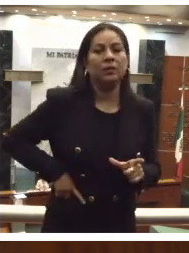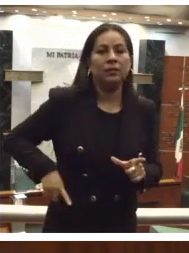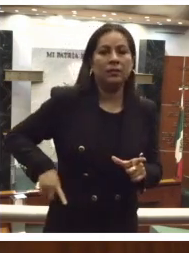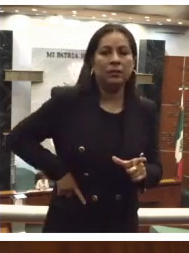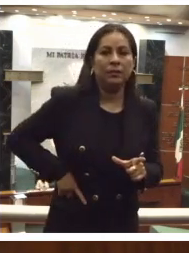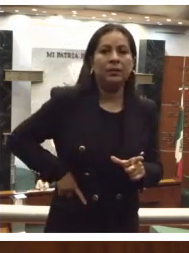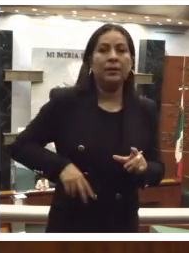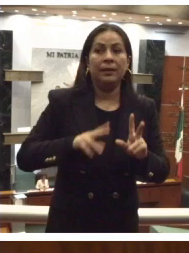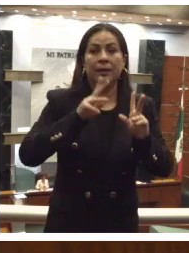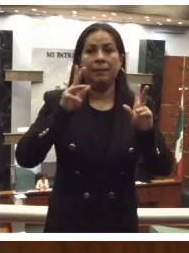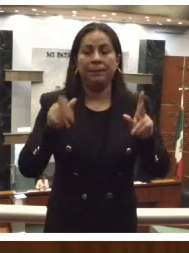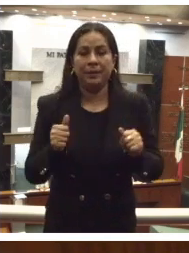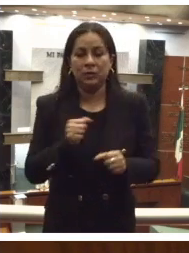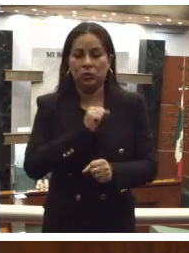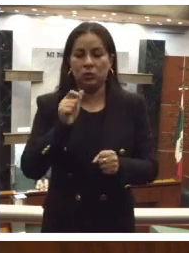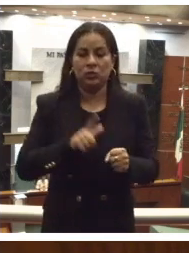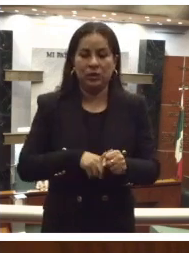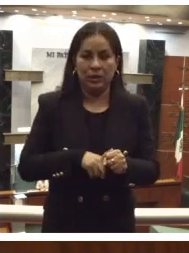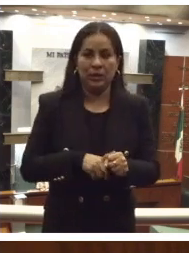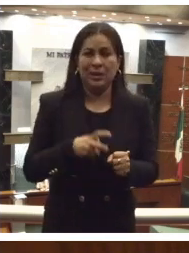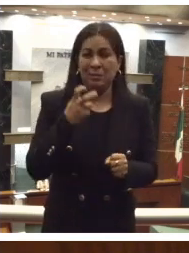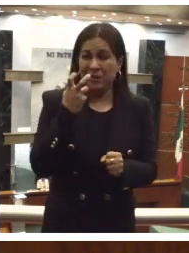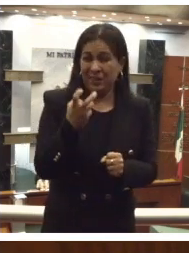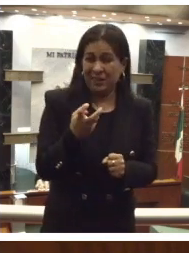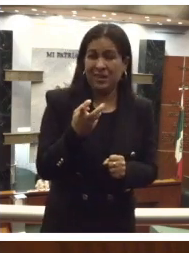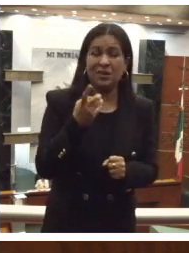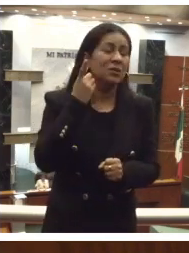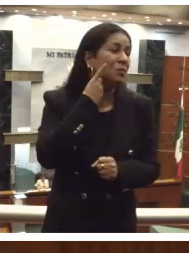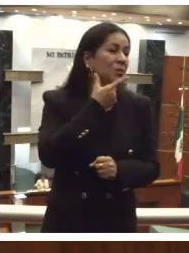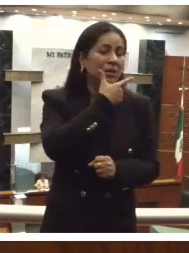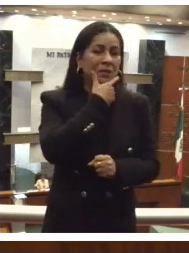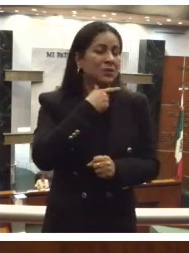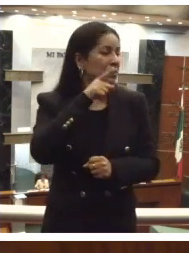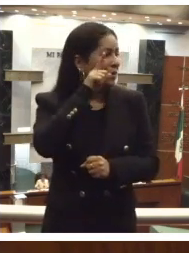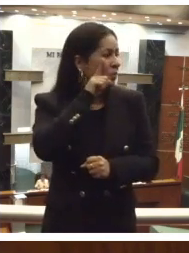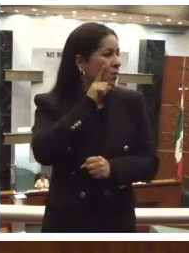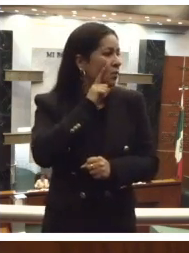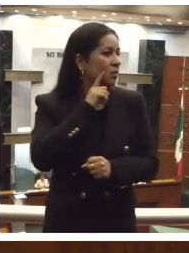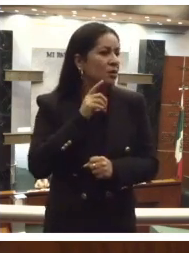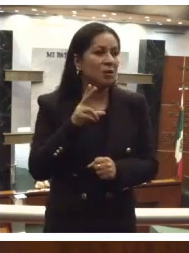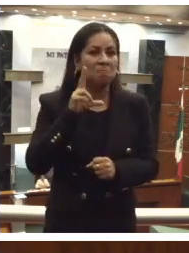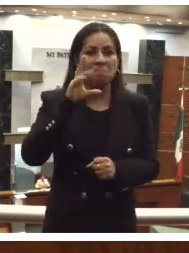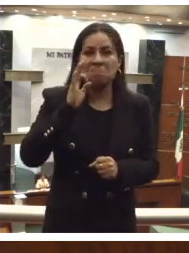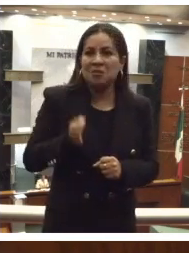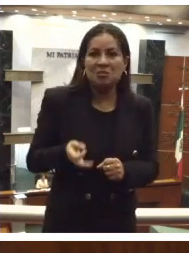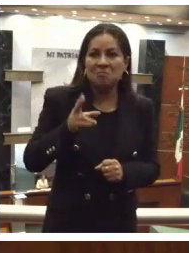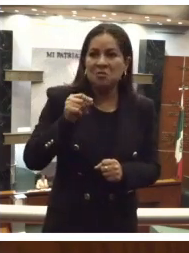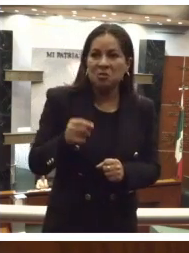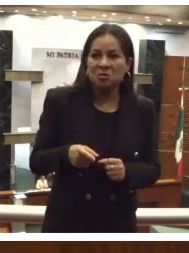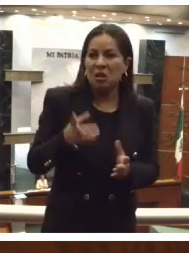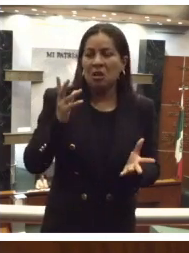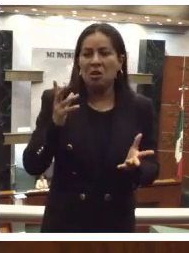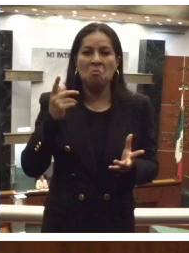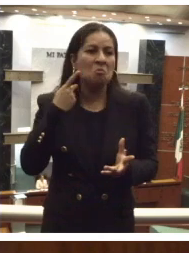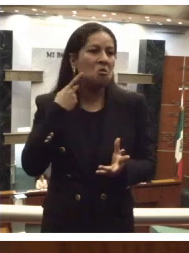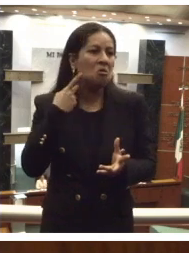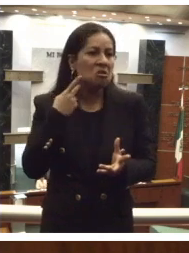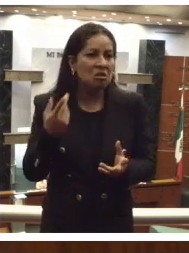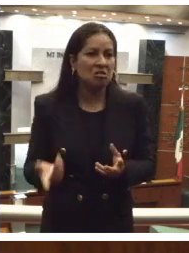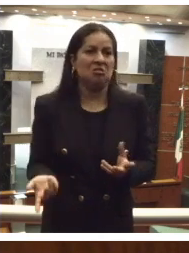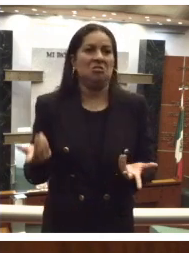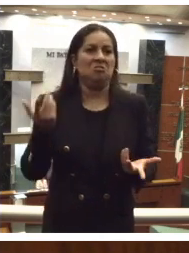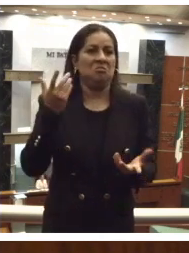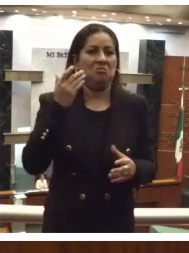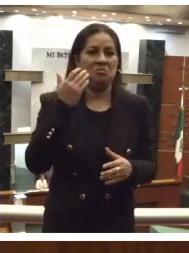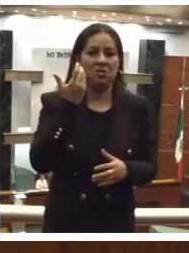gobernabilidad y la paz social. Y para ello, diputados y diputadas, no se admiten cálculos políticos ni